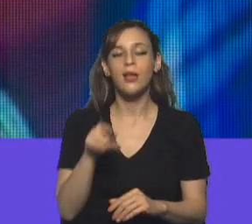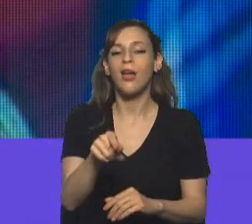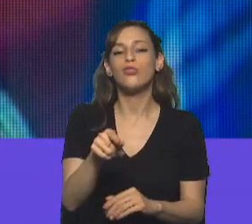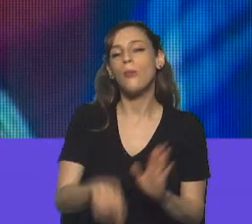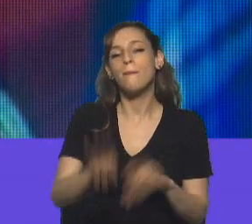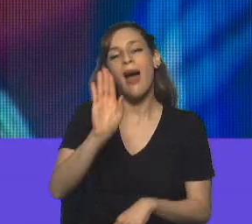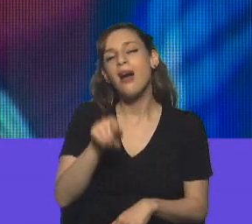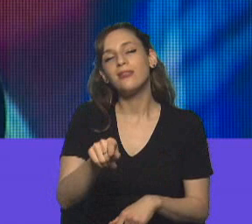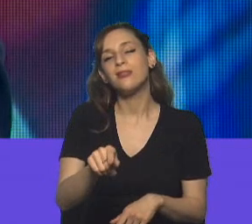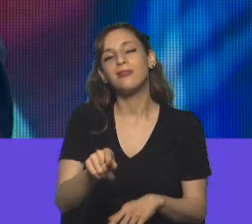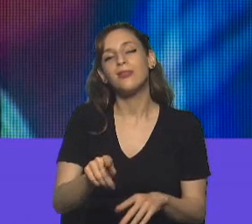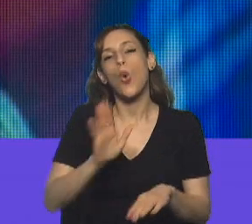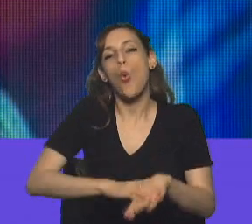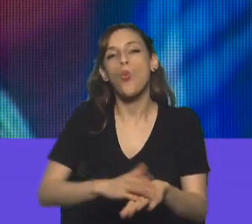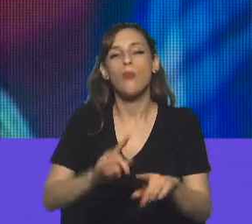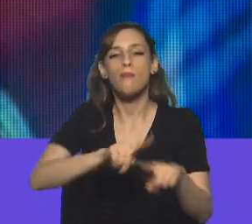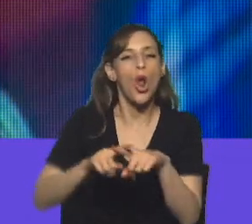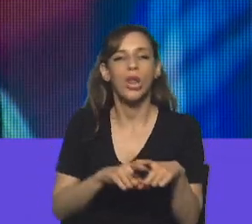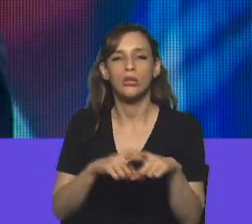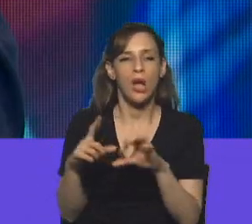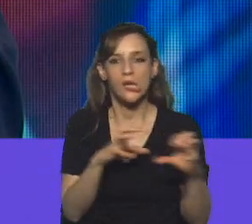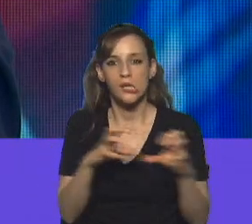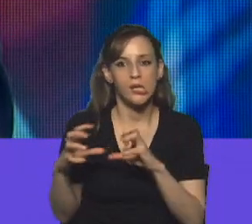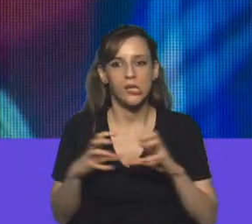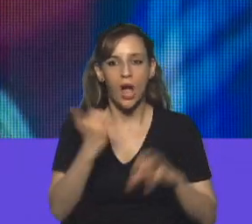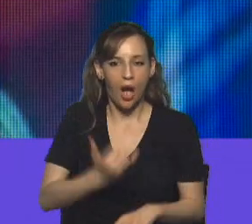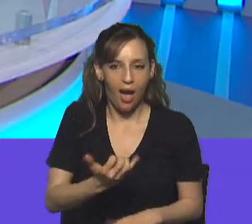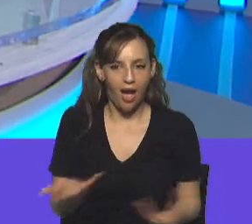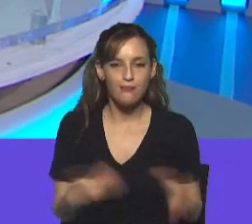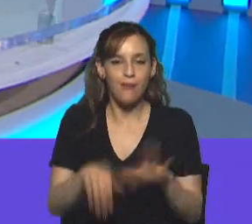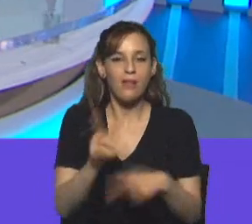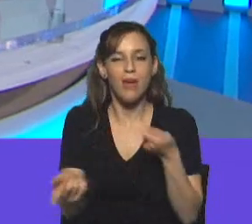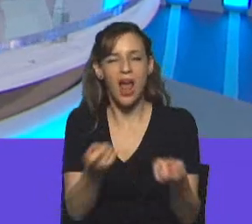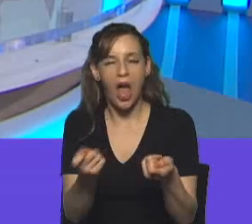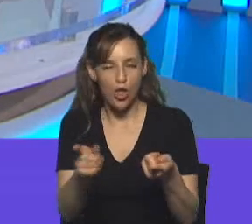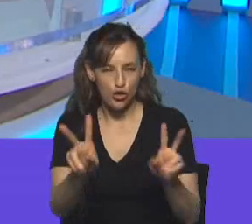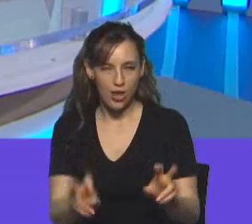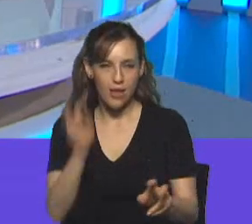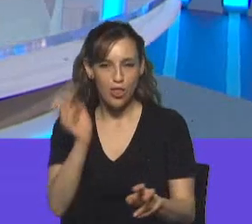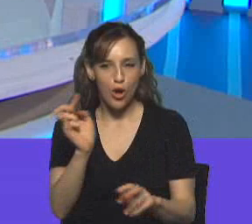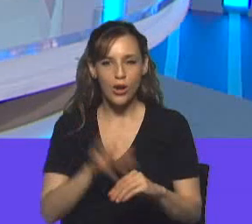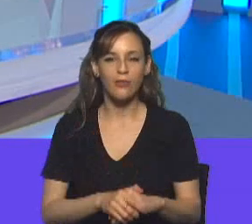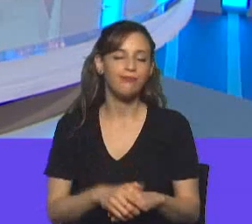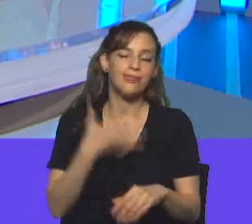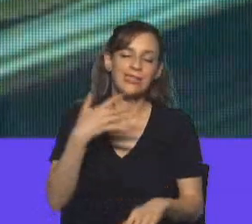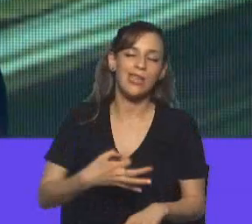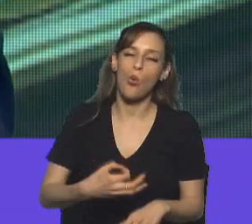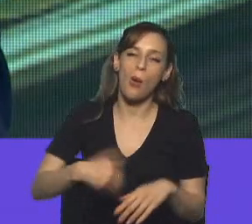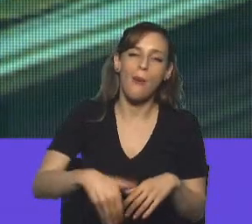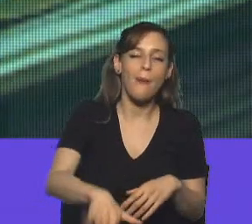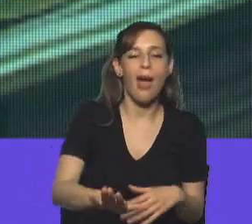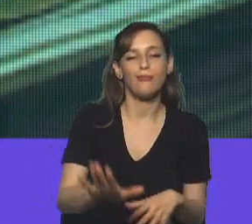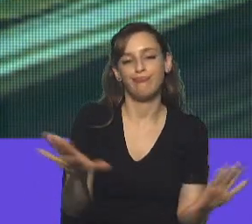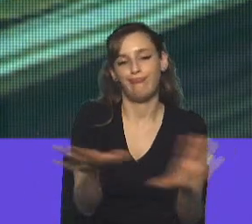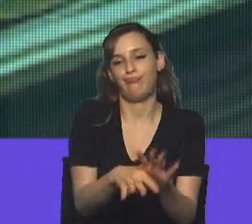de las tensiones políticas que se están trasladando los mercados especulativos será de alguna forma previsible que esto iba a suceder hasta